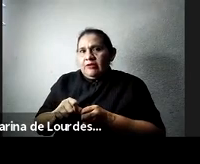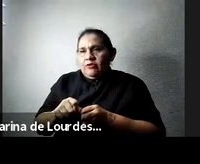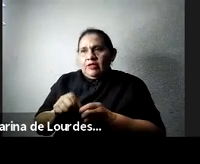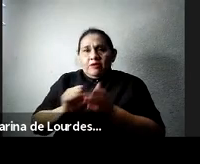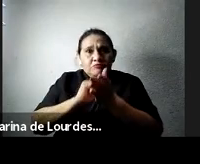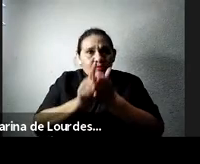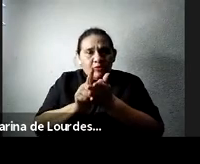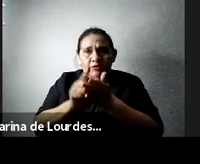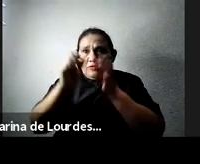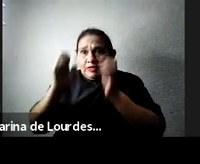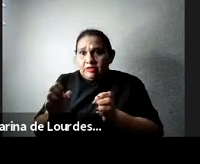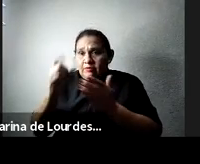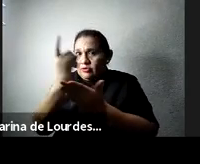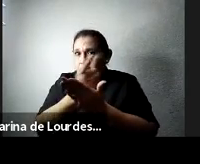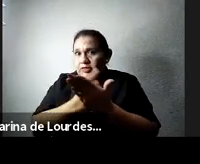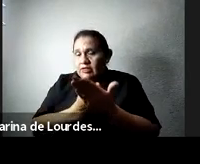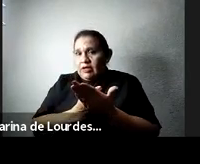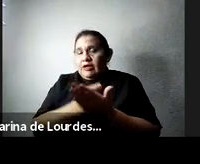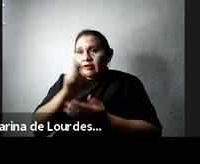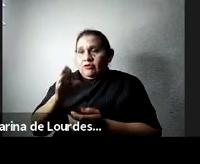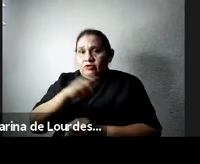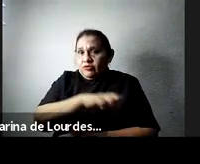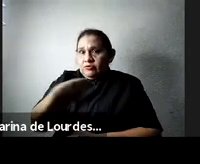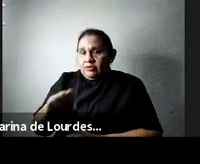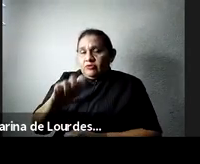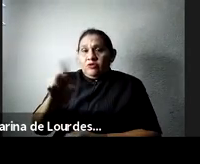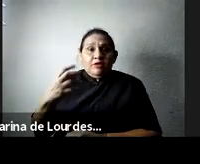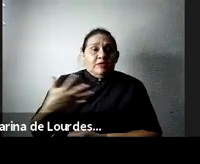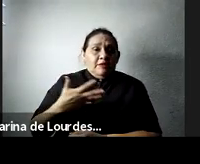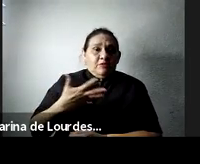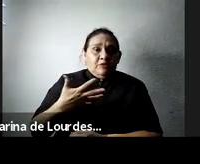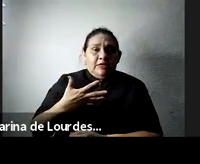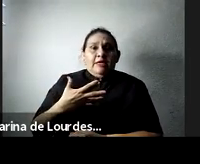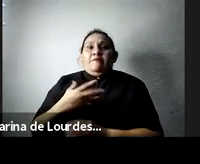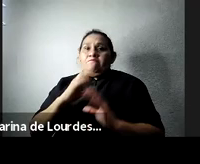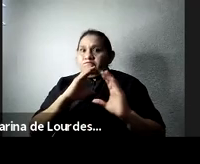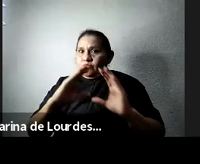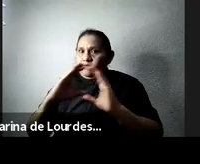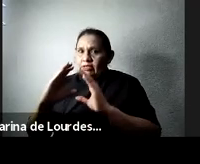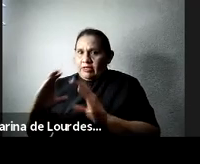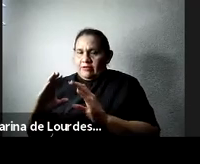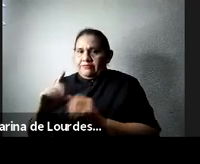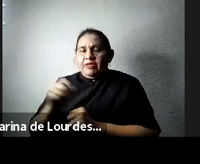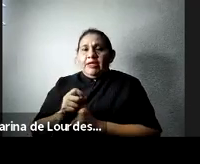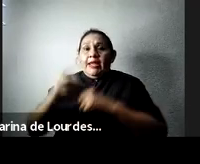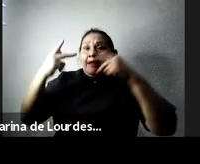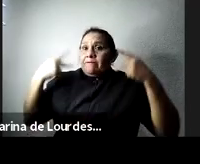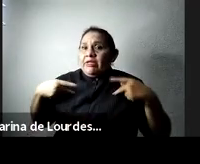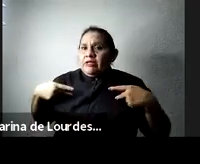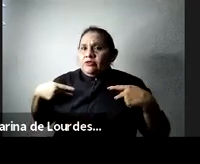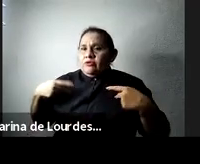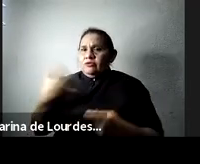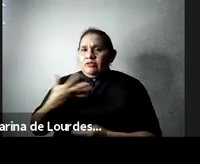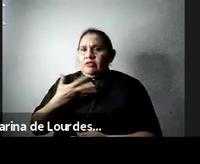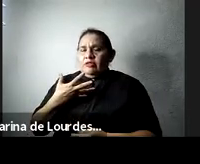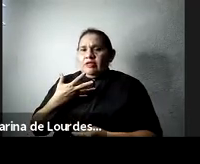los que estamos diseñando los espacios, estos son los detalles que tenemos que tomar en cuenta que el peatón tiene